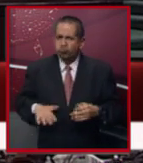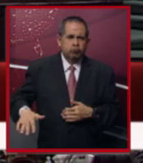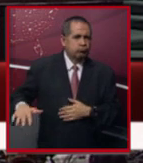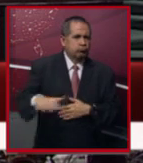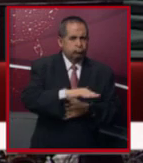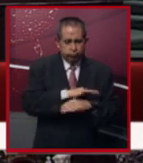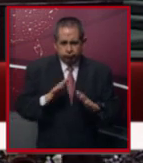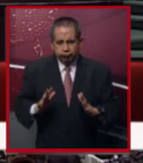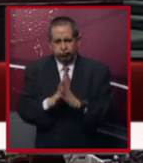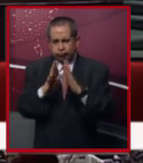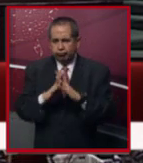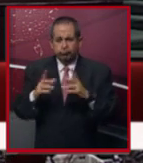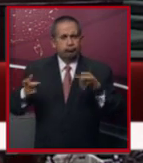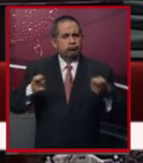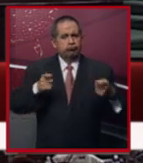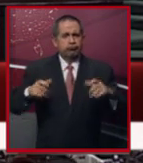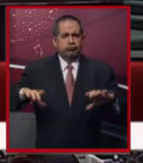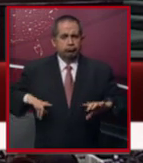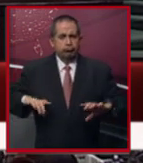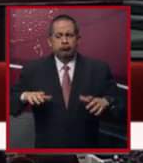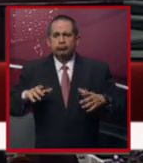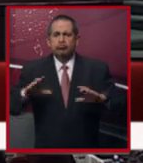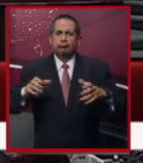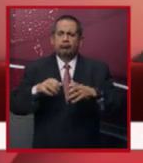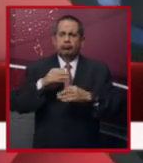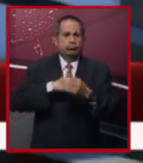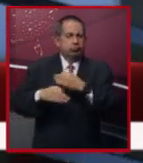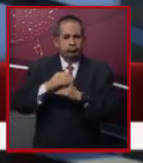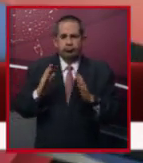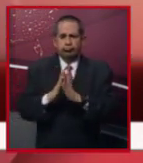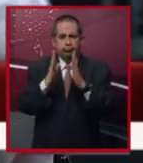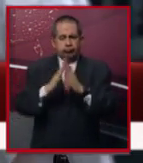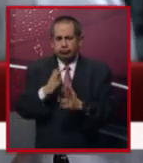todos. Bienvenida a la democracia participativa. Diputada.